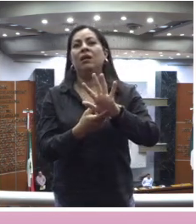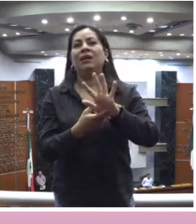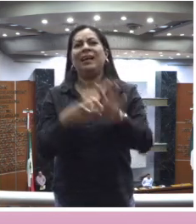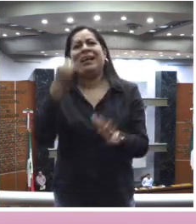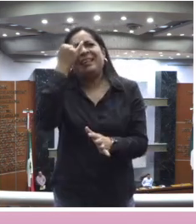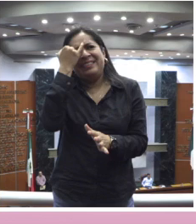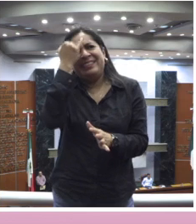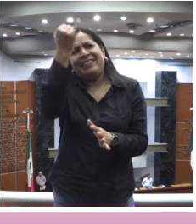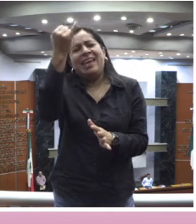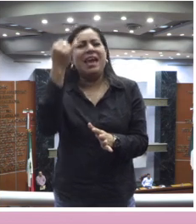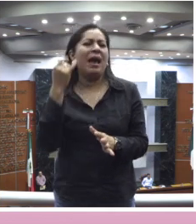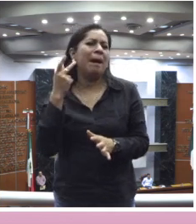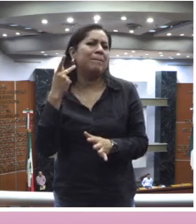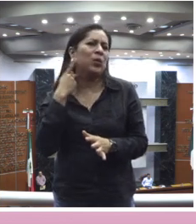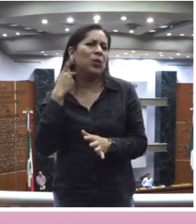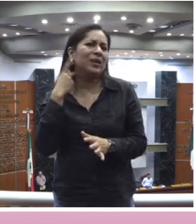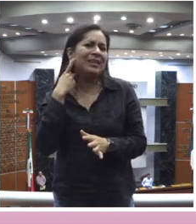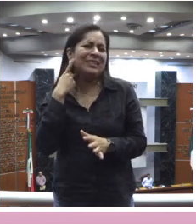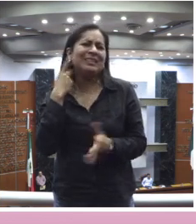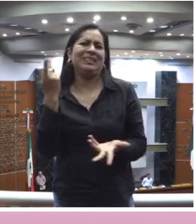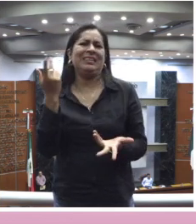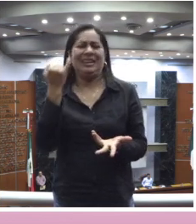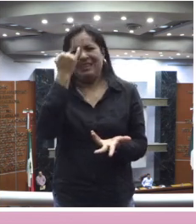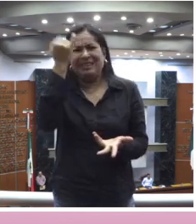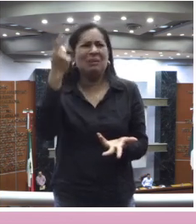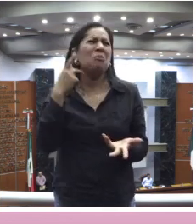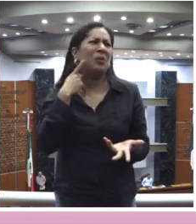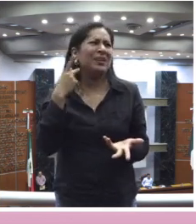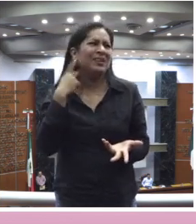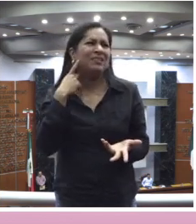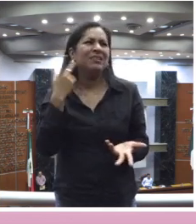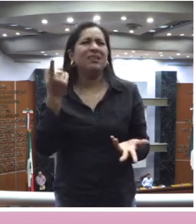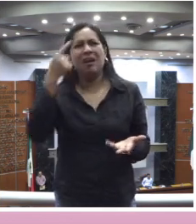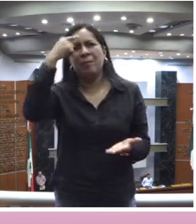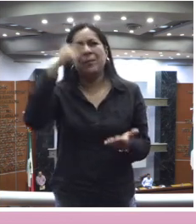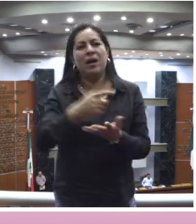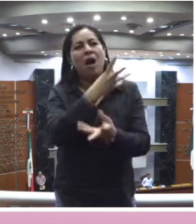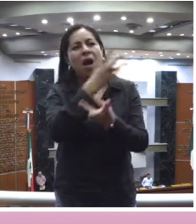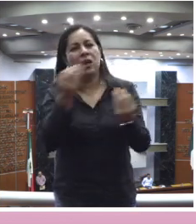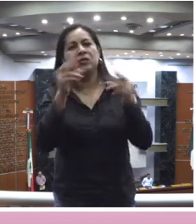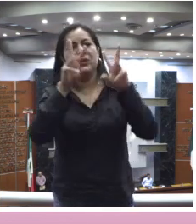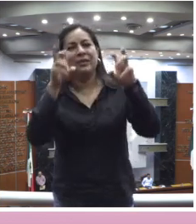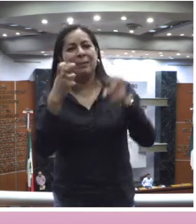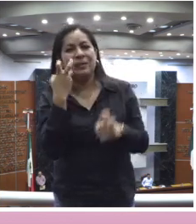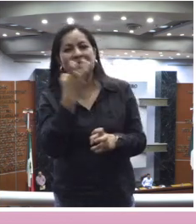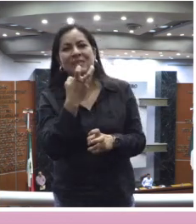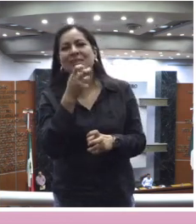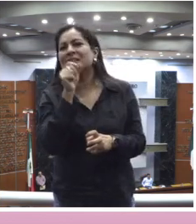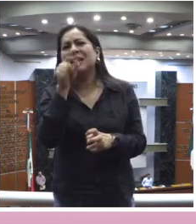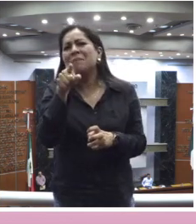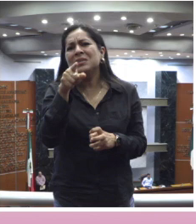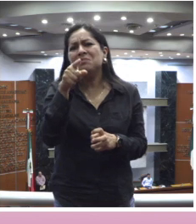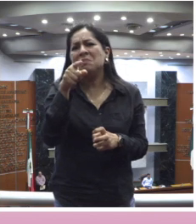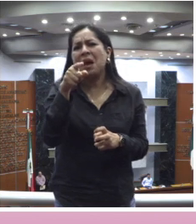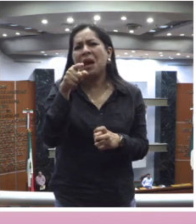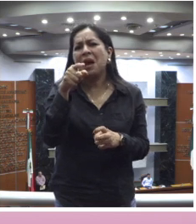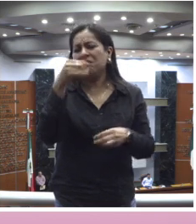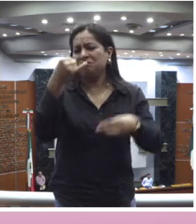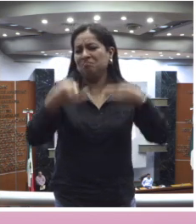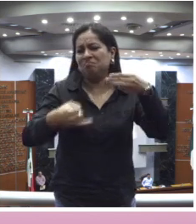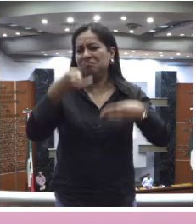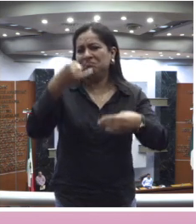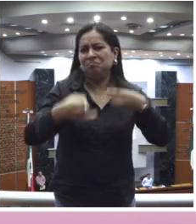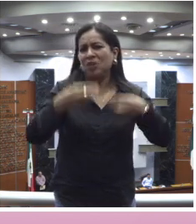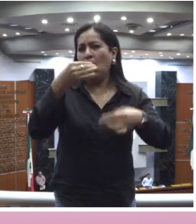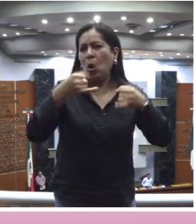postura política, la motivación política para resolver estos asuntos de la propia Corte, porque